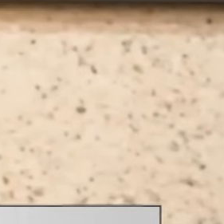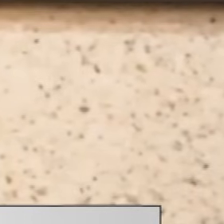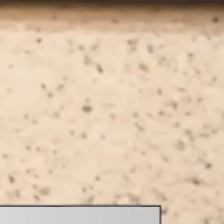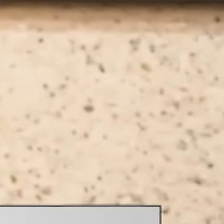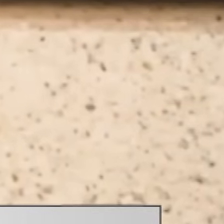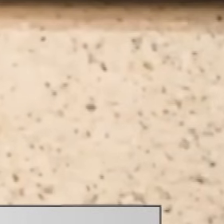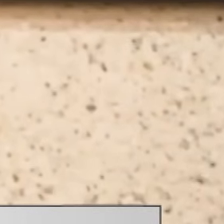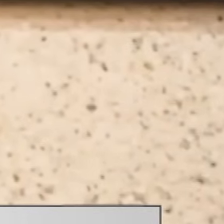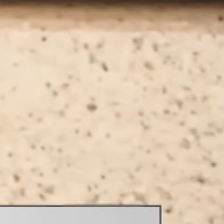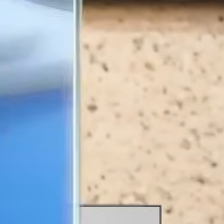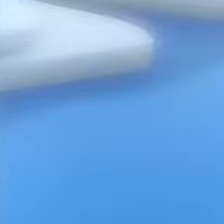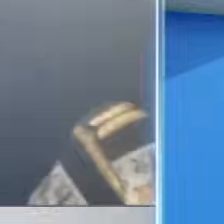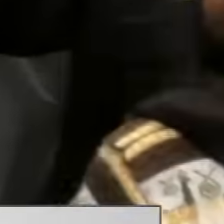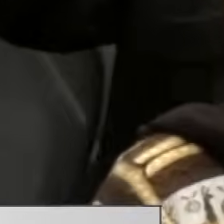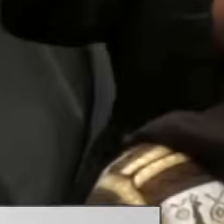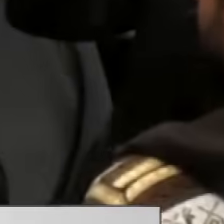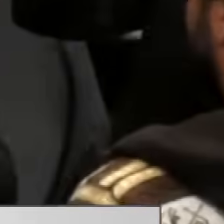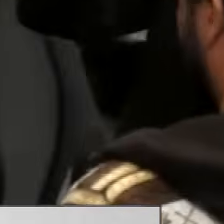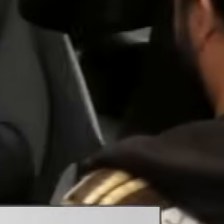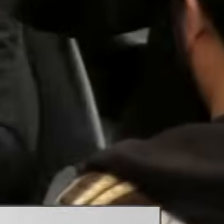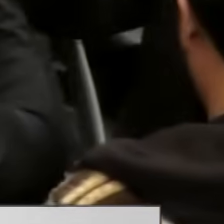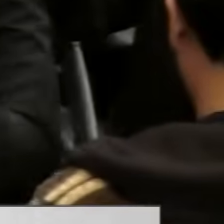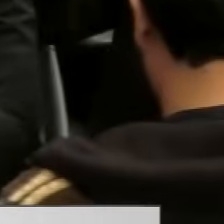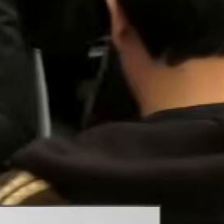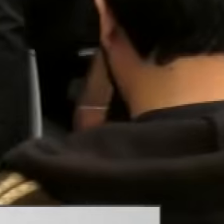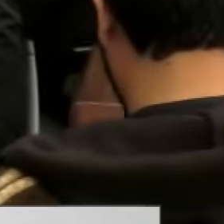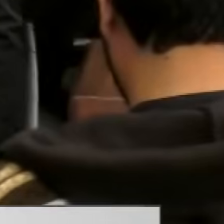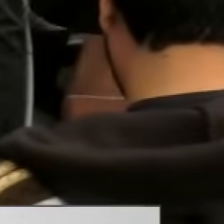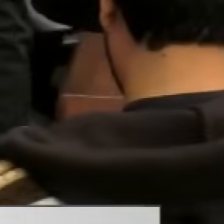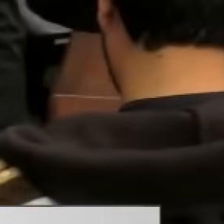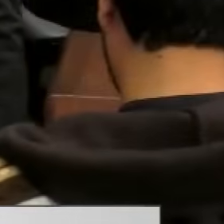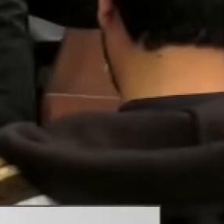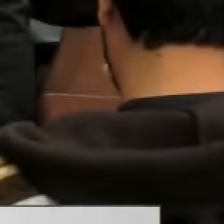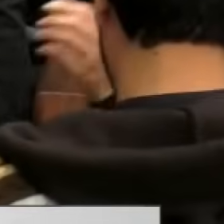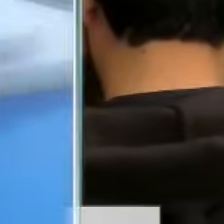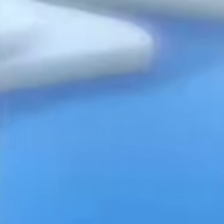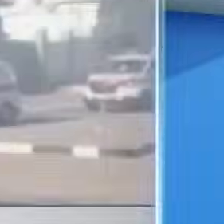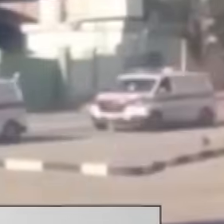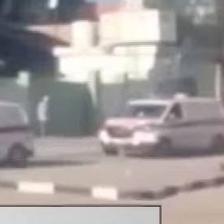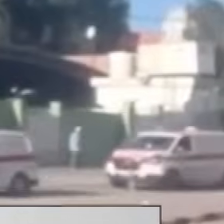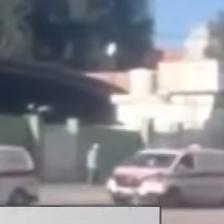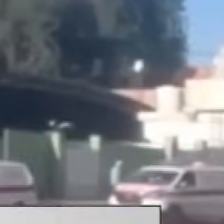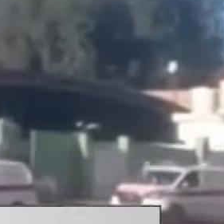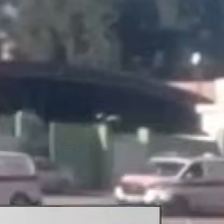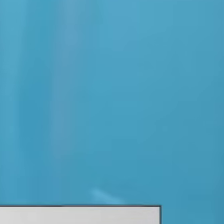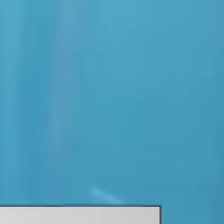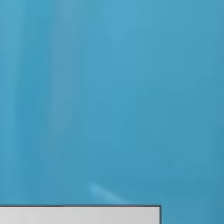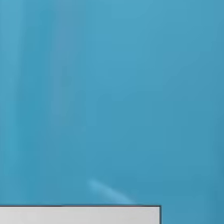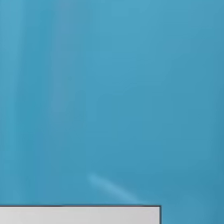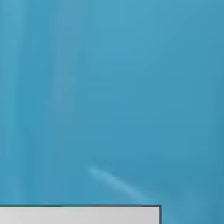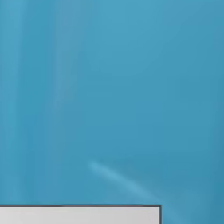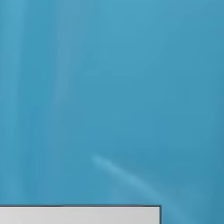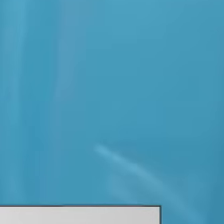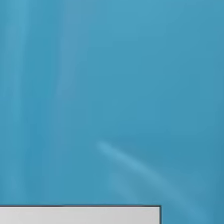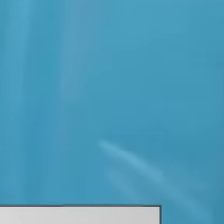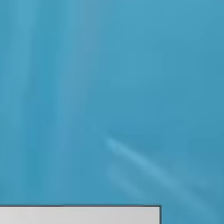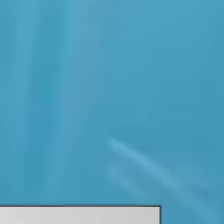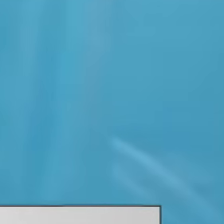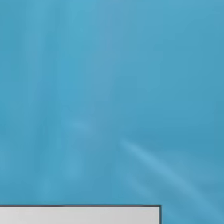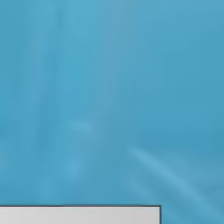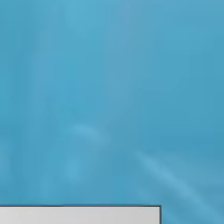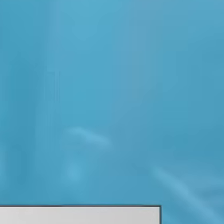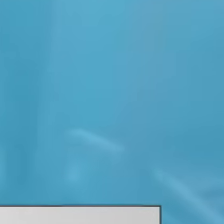de chantajear la capital. Se calienta reforma a la salud en el Congreso. Hospitales de Gaza en grave